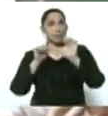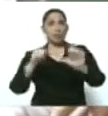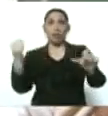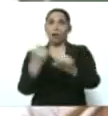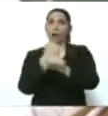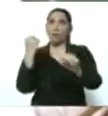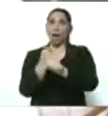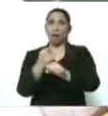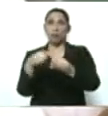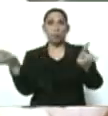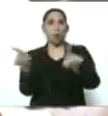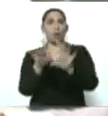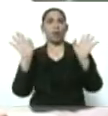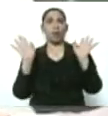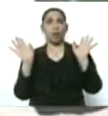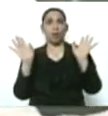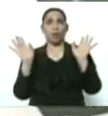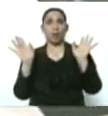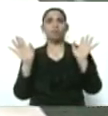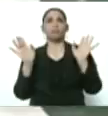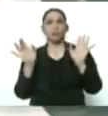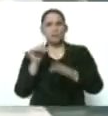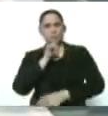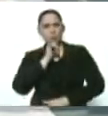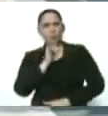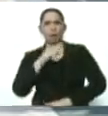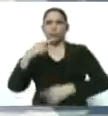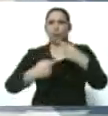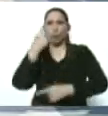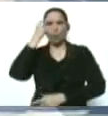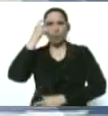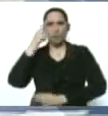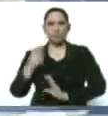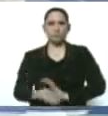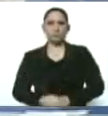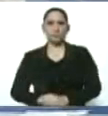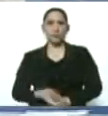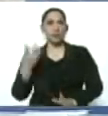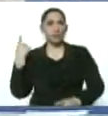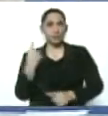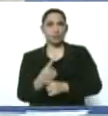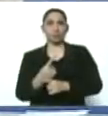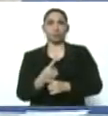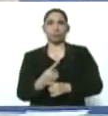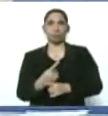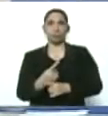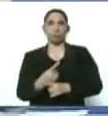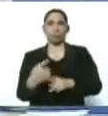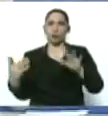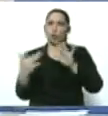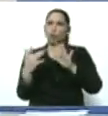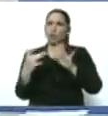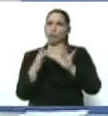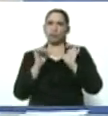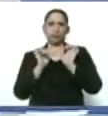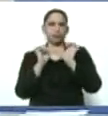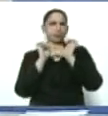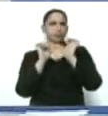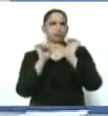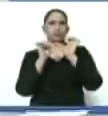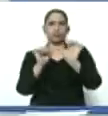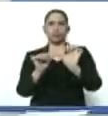así, informando todos los días. Tenemos que tener un contacto permanente,